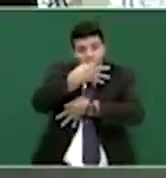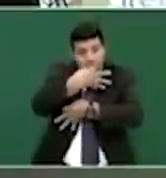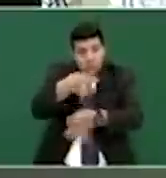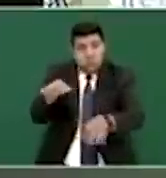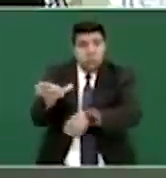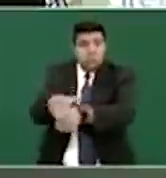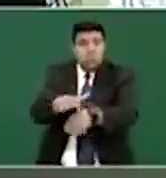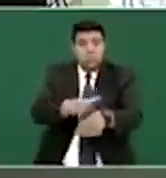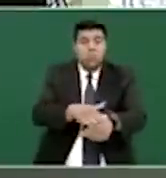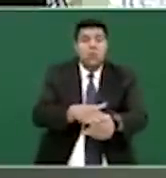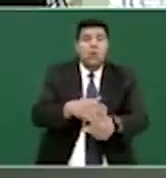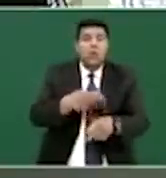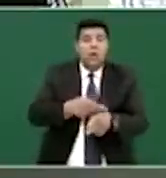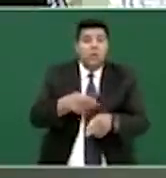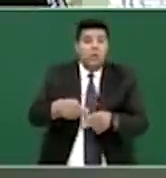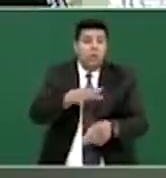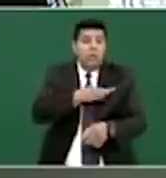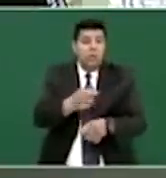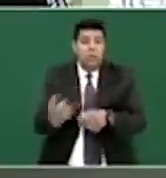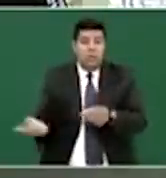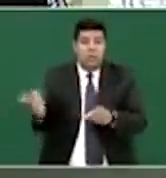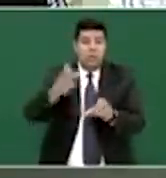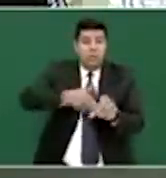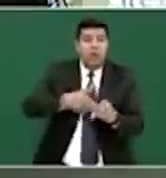de 50 mil elementos más